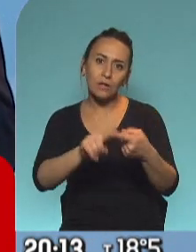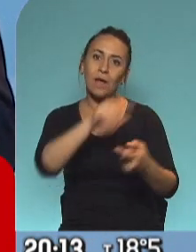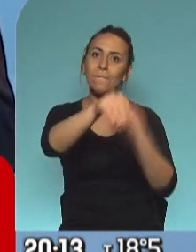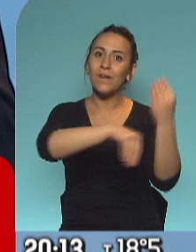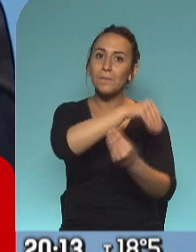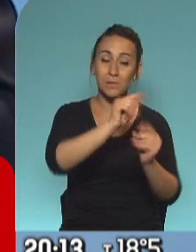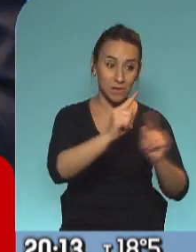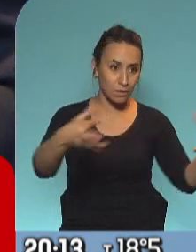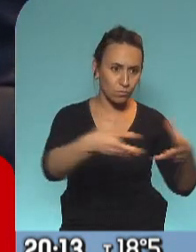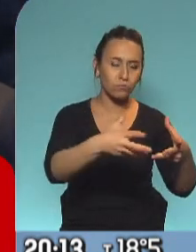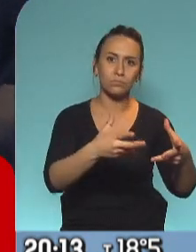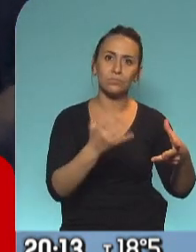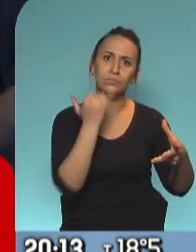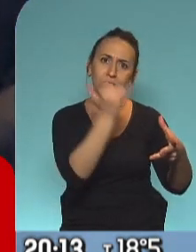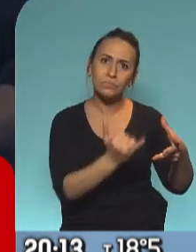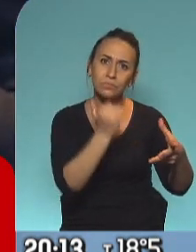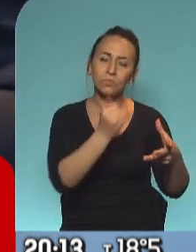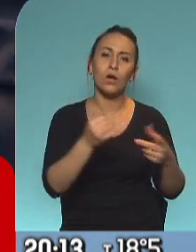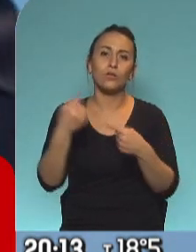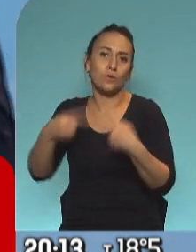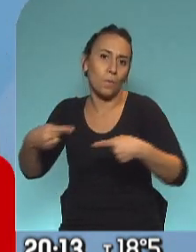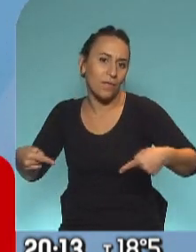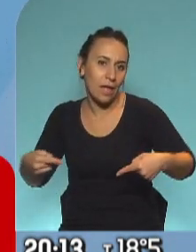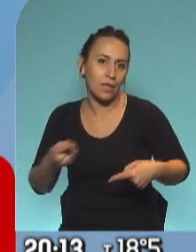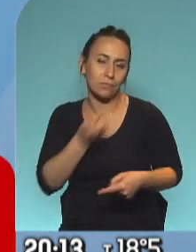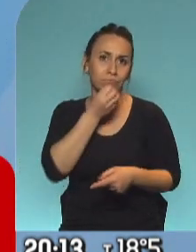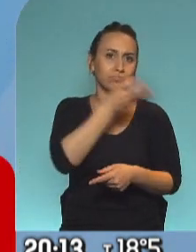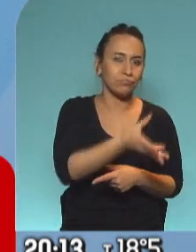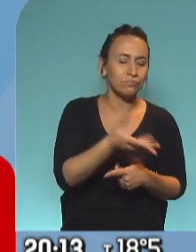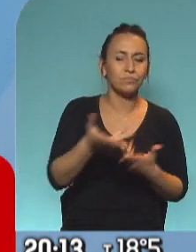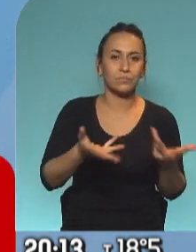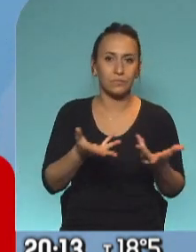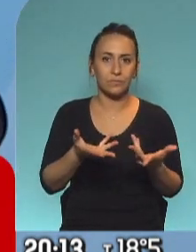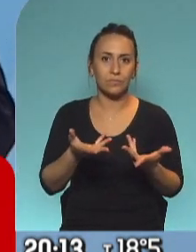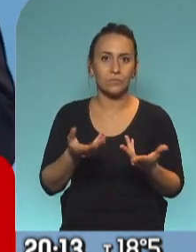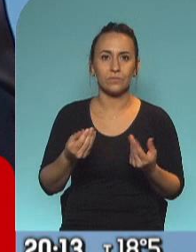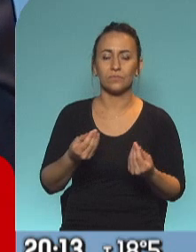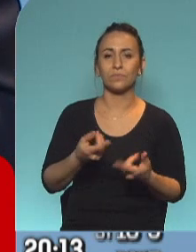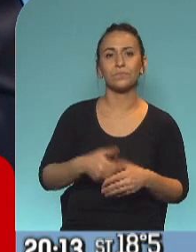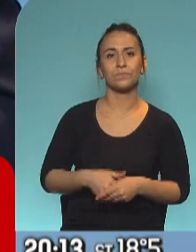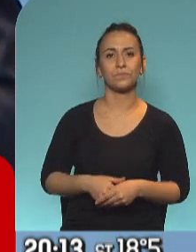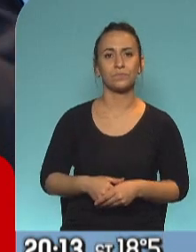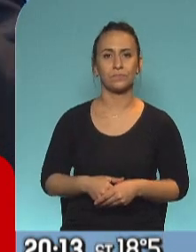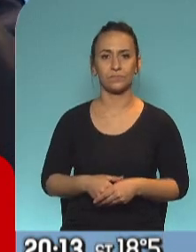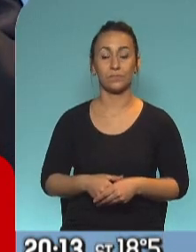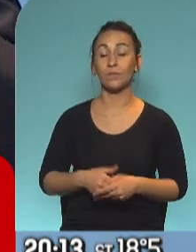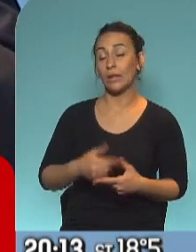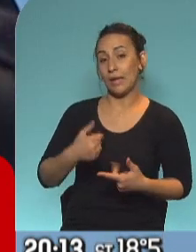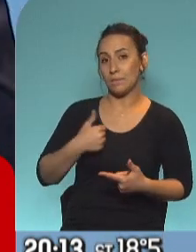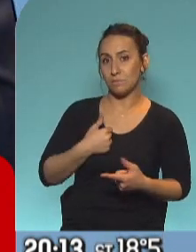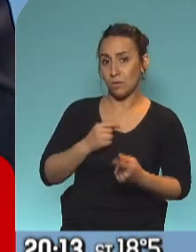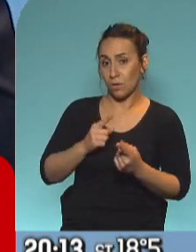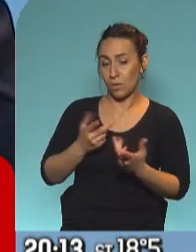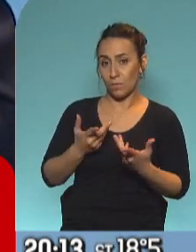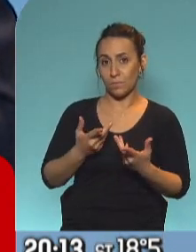esta novedad en la causa y que se suma justamente a esta denuncia de espionaje ilegal? A mí, inmediatamente